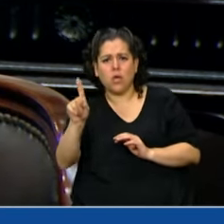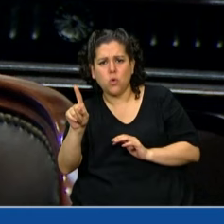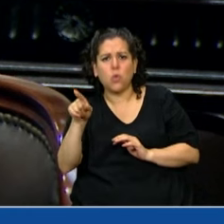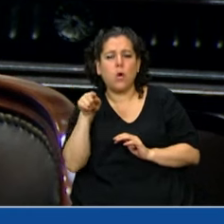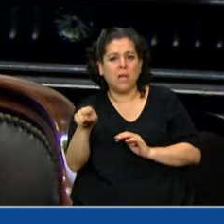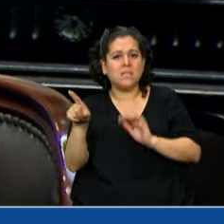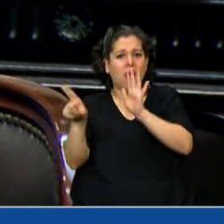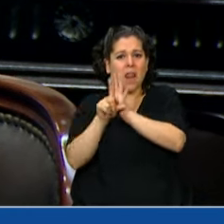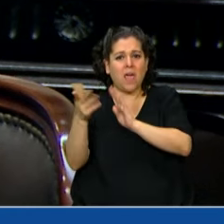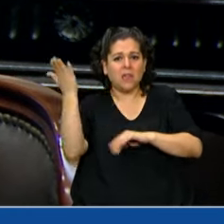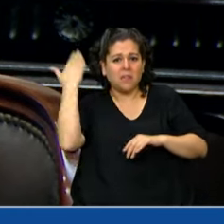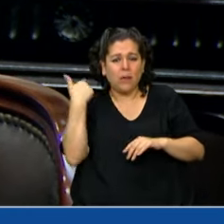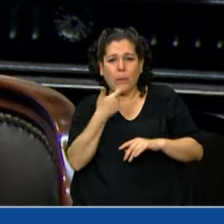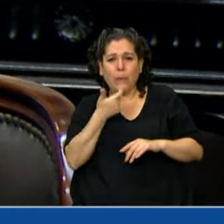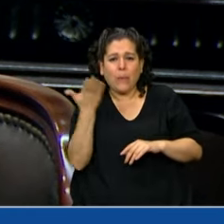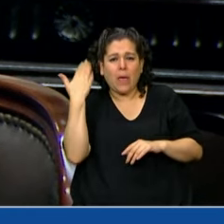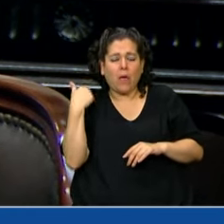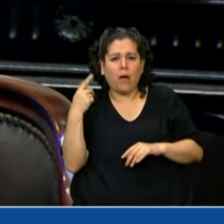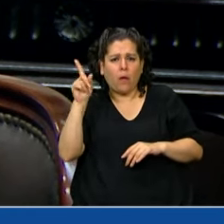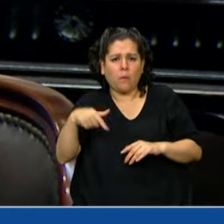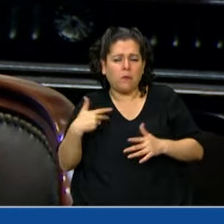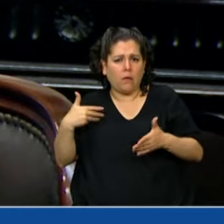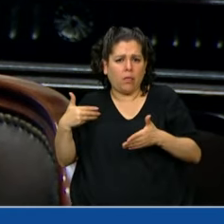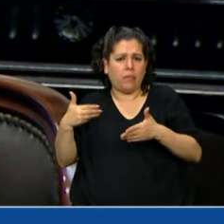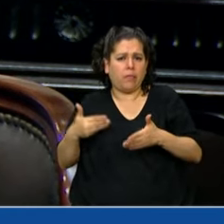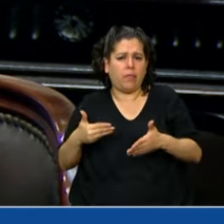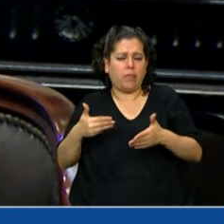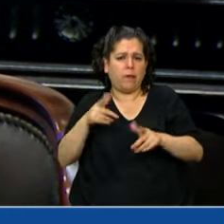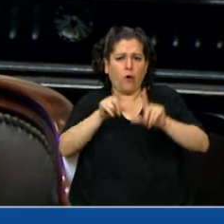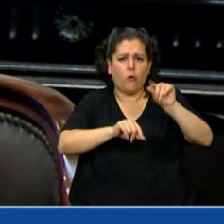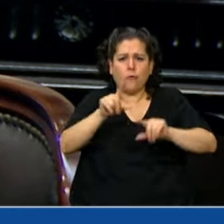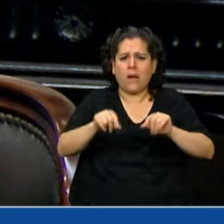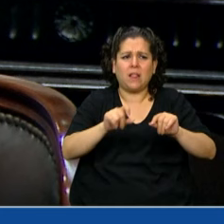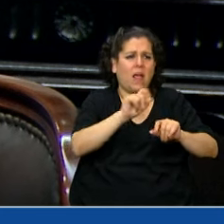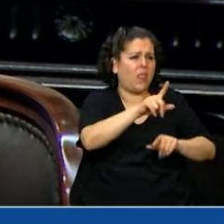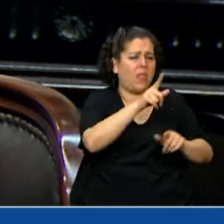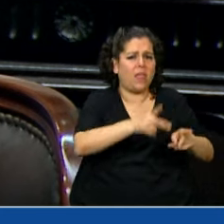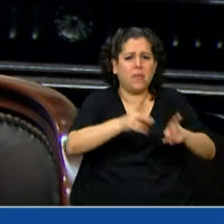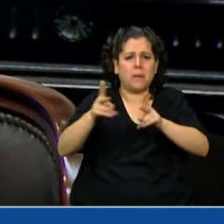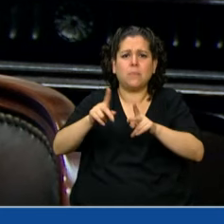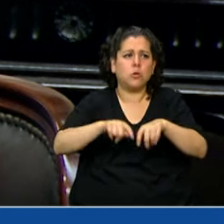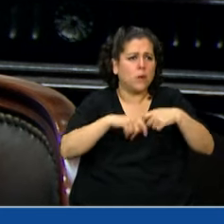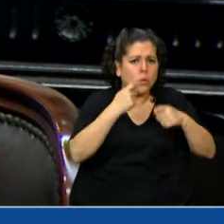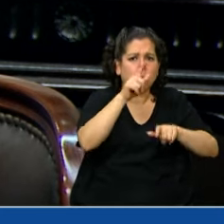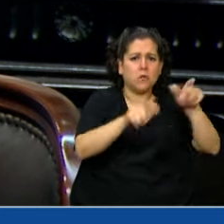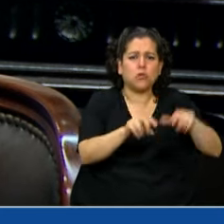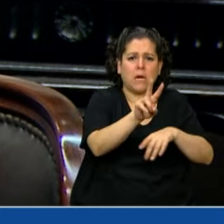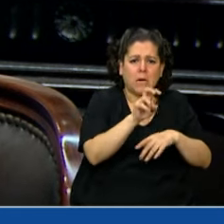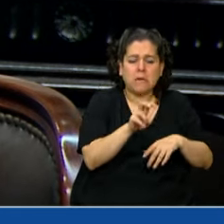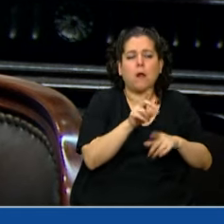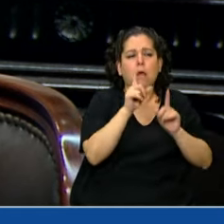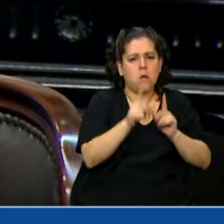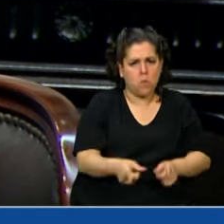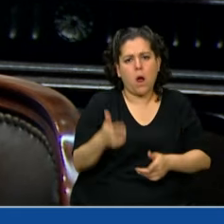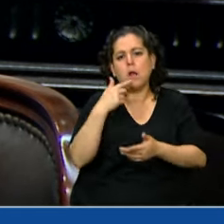la que produjo esa enorme retracción en la oferta a la que perjudicó a los inquilinos sin embargo el